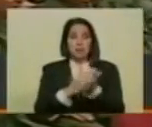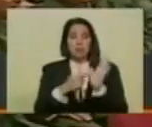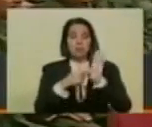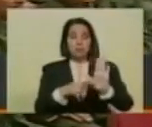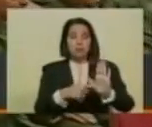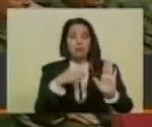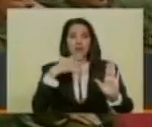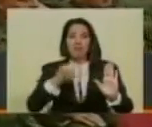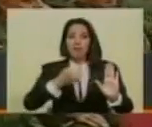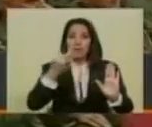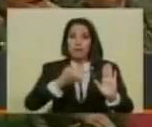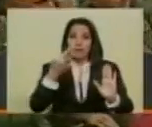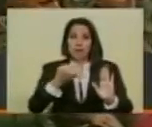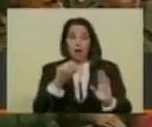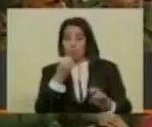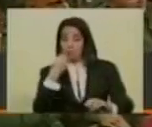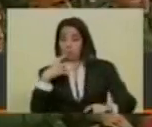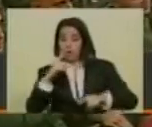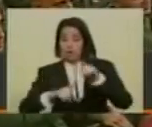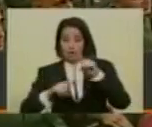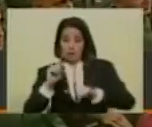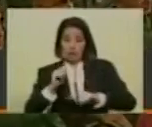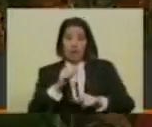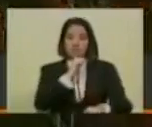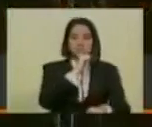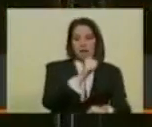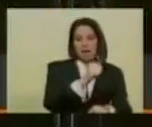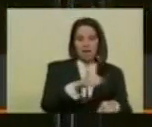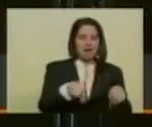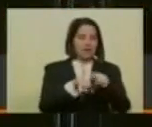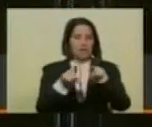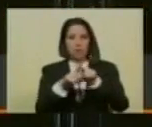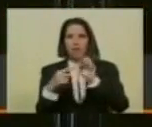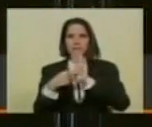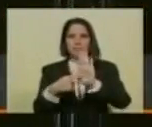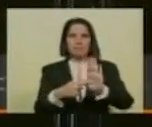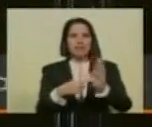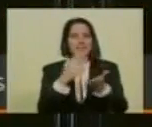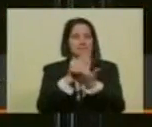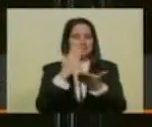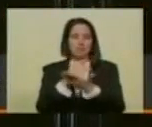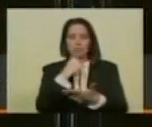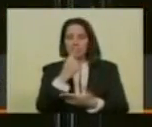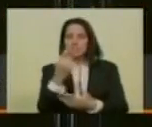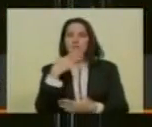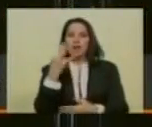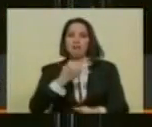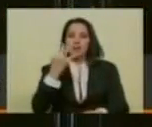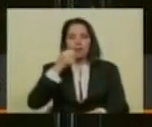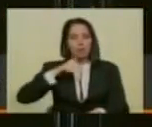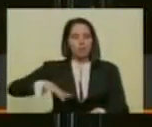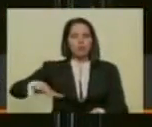verdad. En las buenas, en las malas, en cualquier circunstancia, siempre le decimos la verdad a nuestro pueblo.